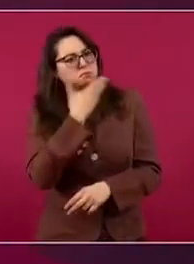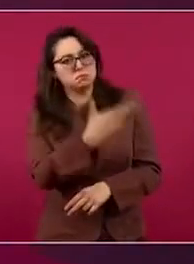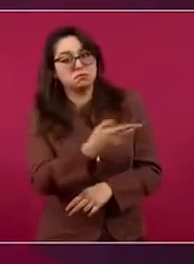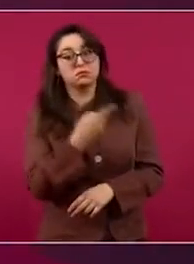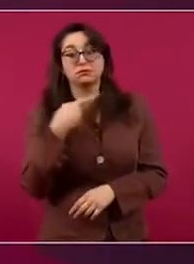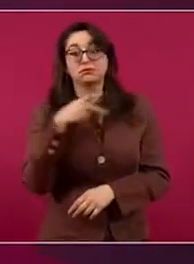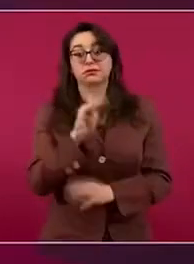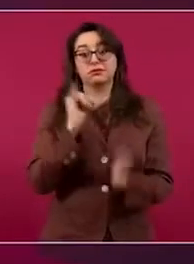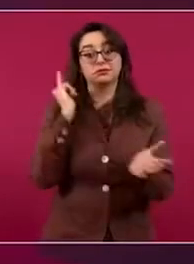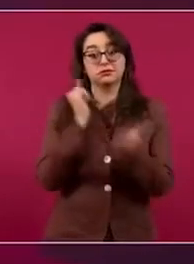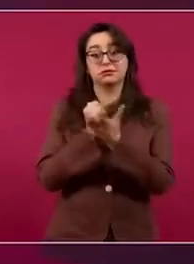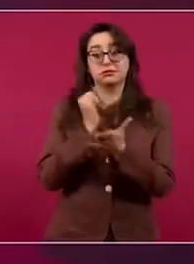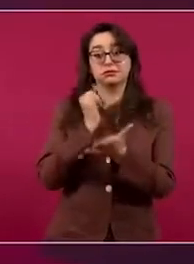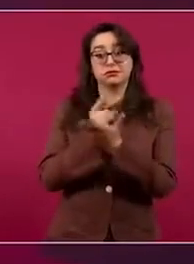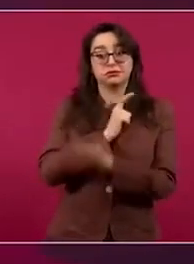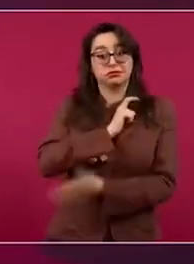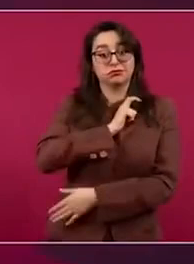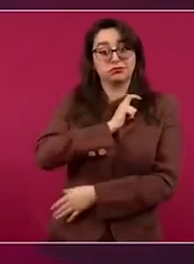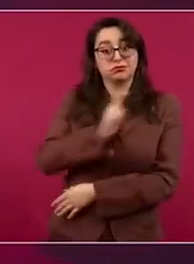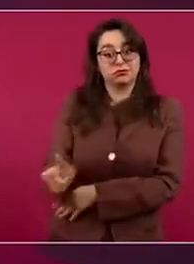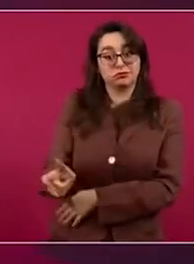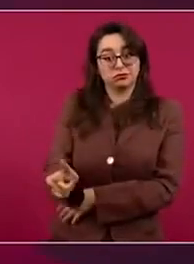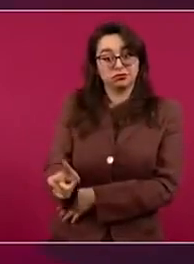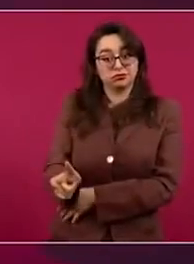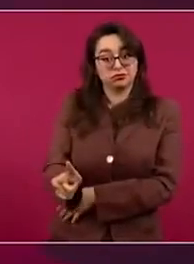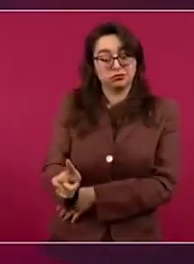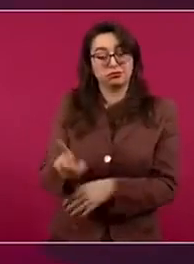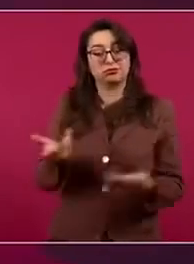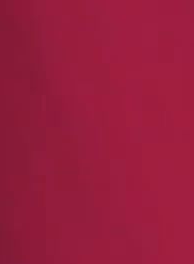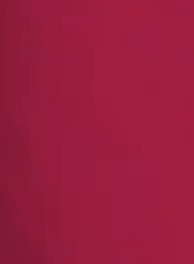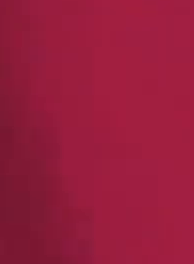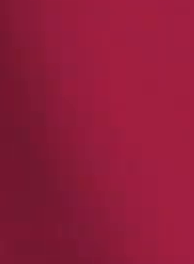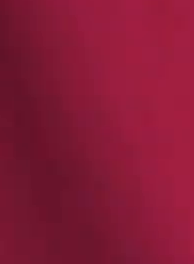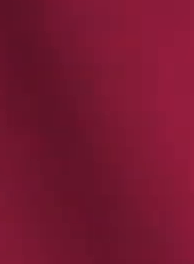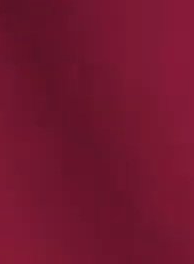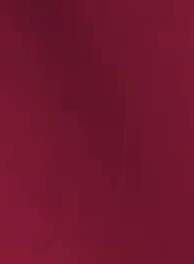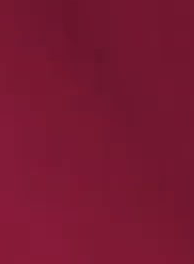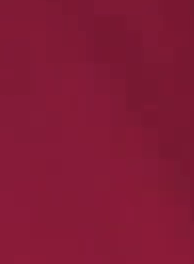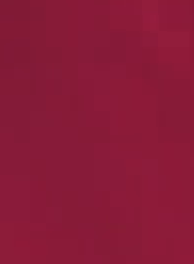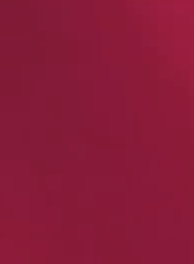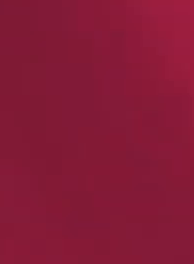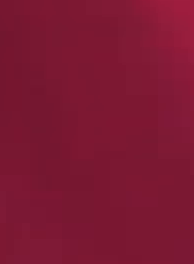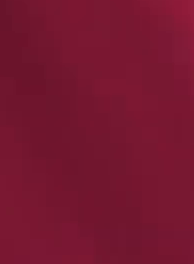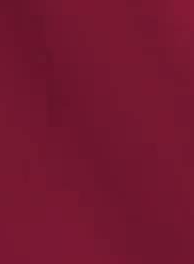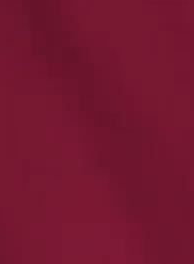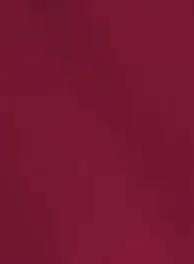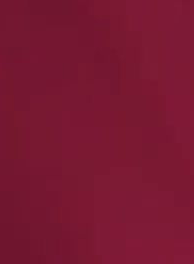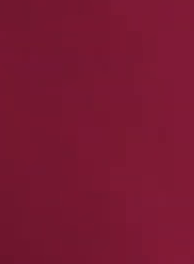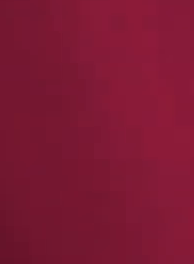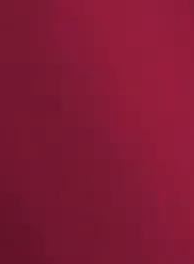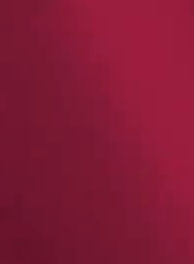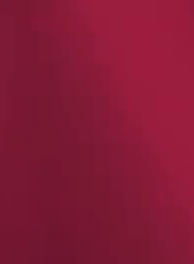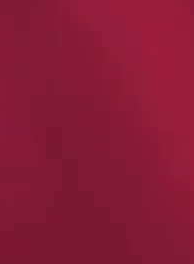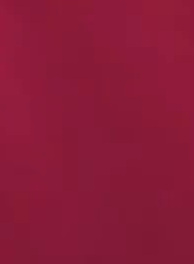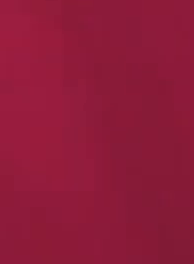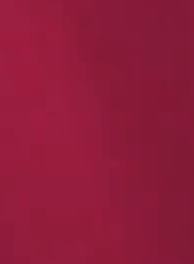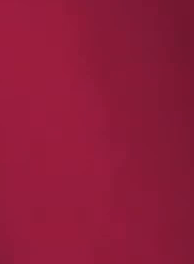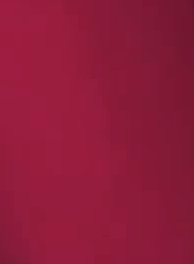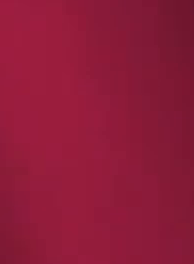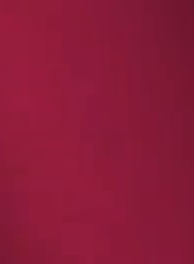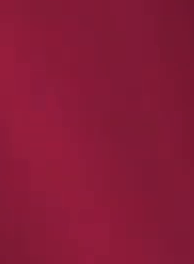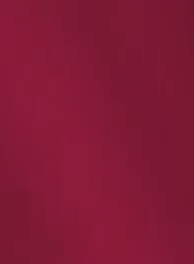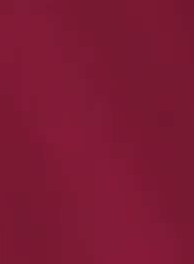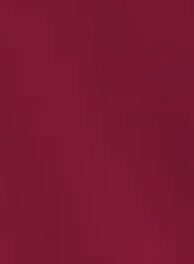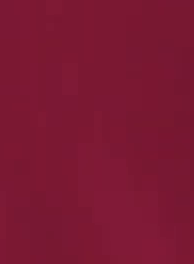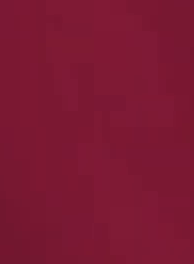un negocio del gobierno de la República, de la cosa pública. Gobierno de México.